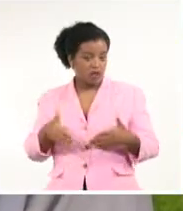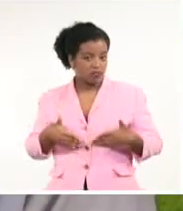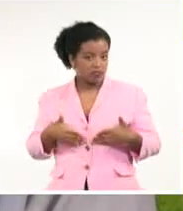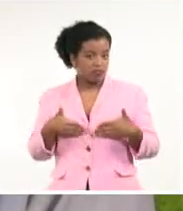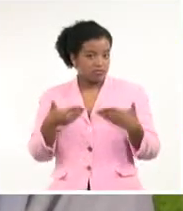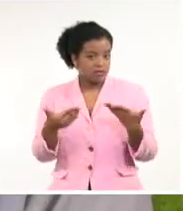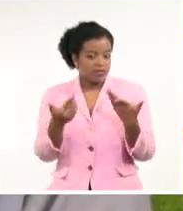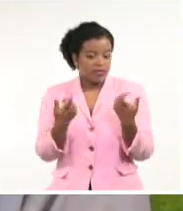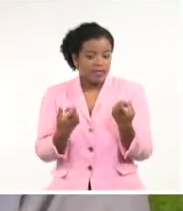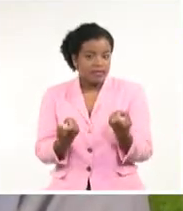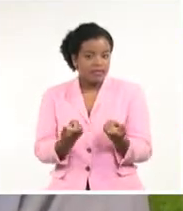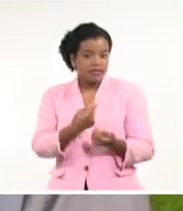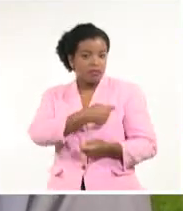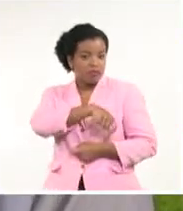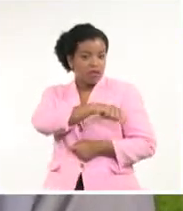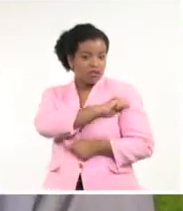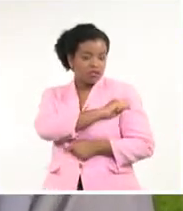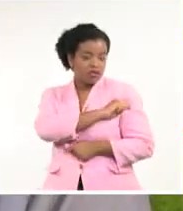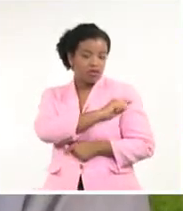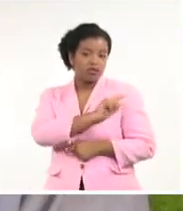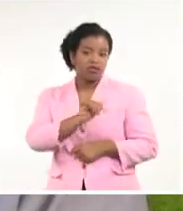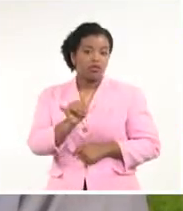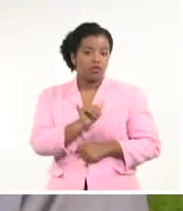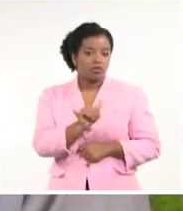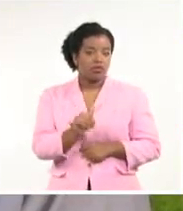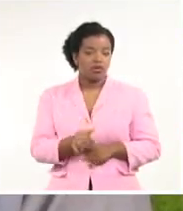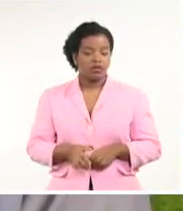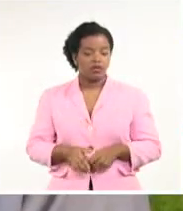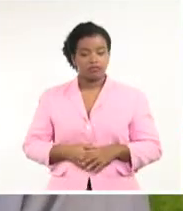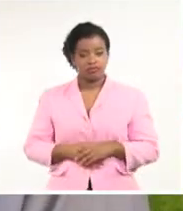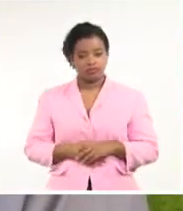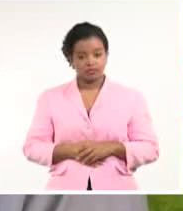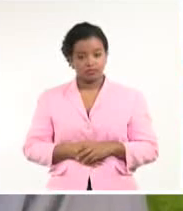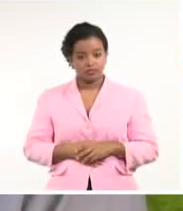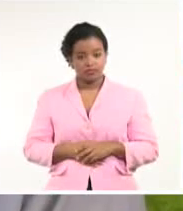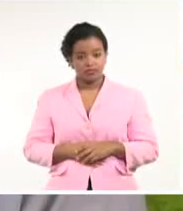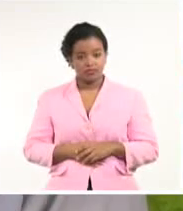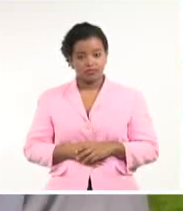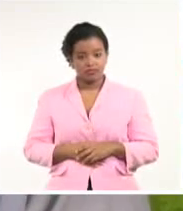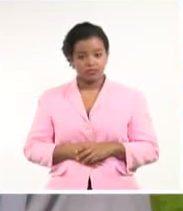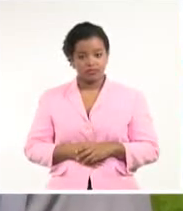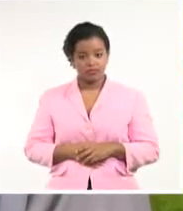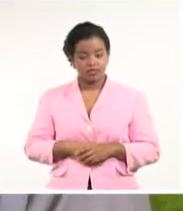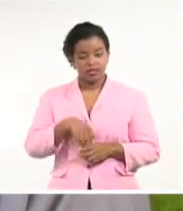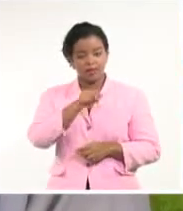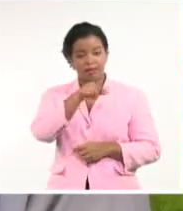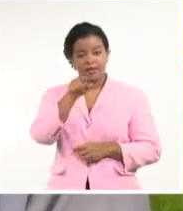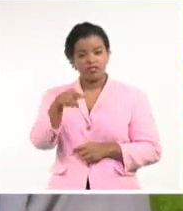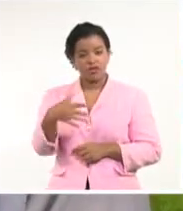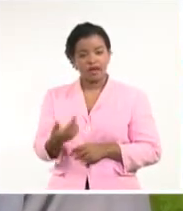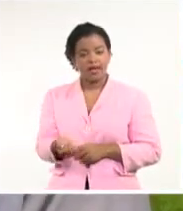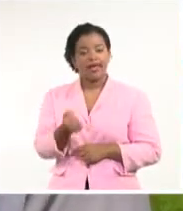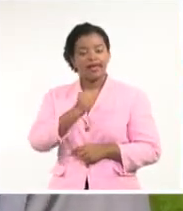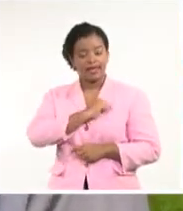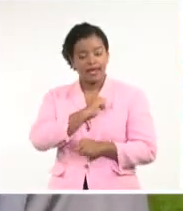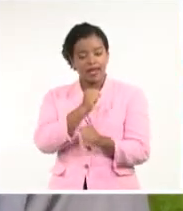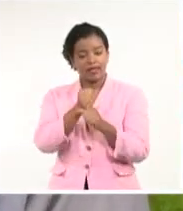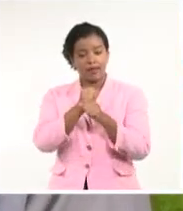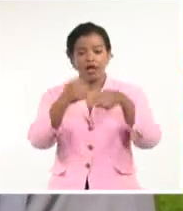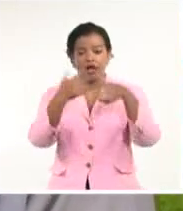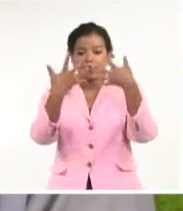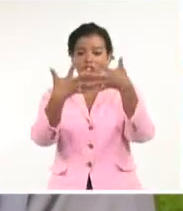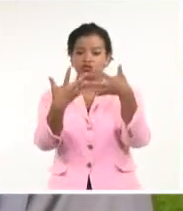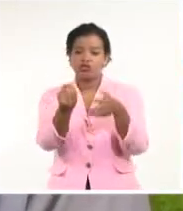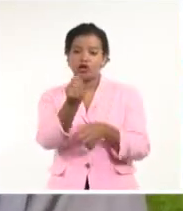las necesidades de la población y una de ellos es que cada persona quiera incorporarse y que quiera producir